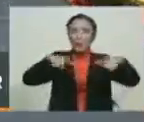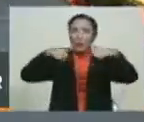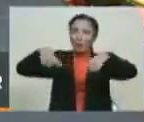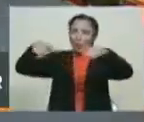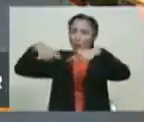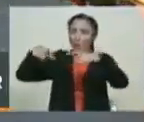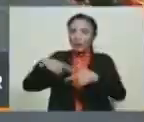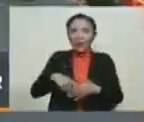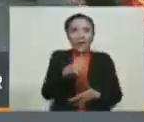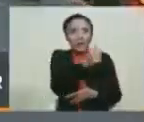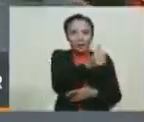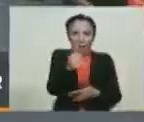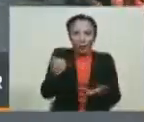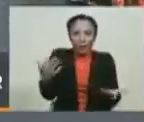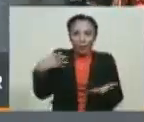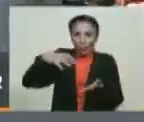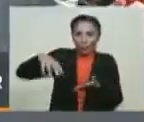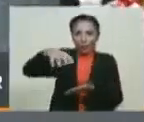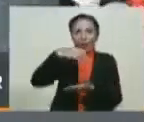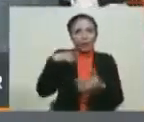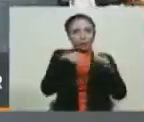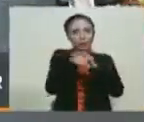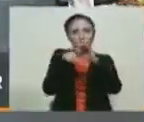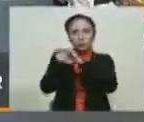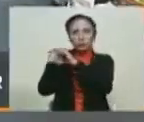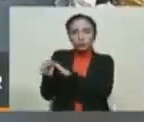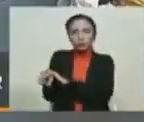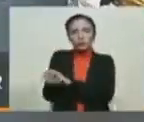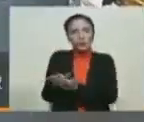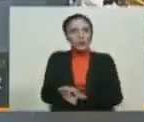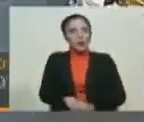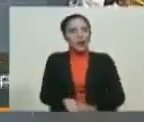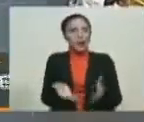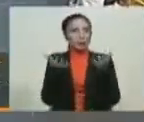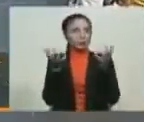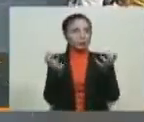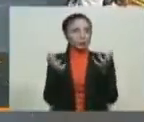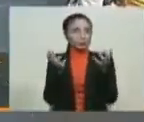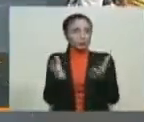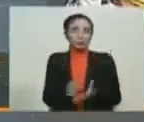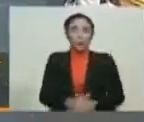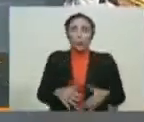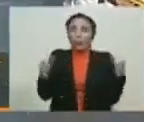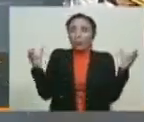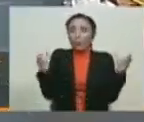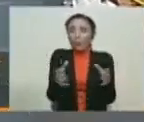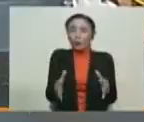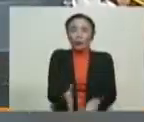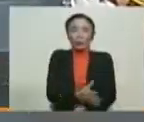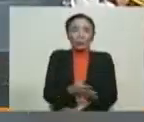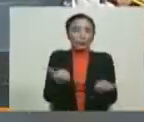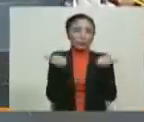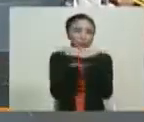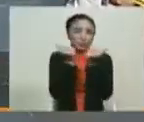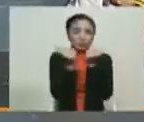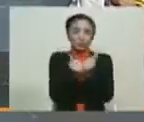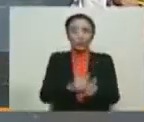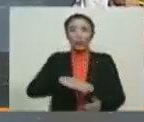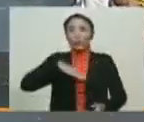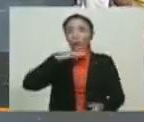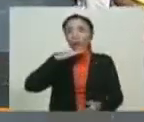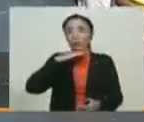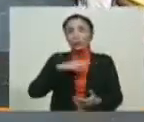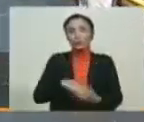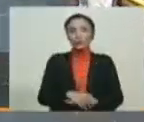y en cada lugar del país hemos encontrado un denominador común la pasión